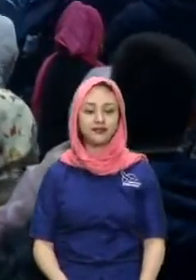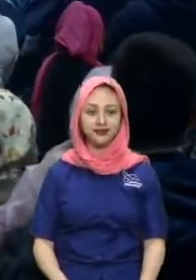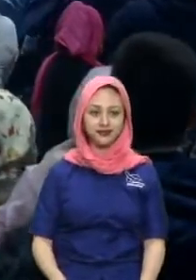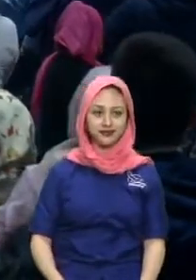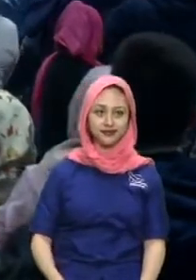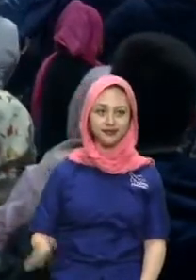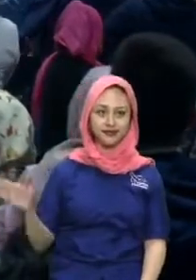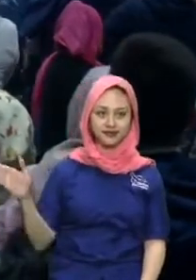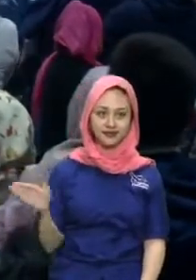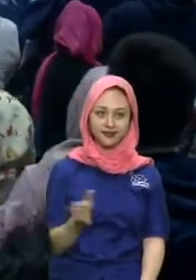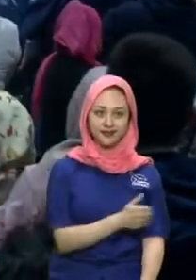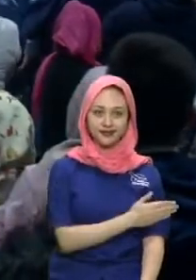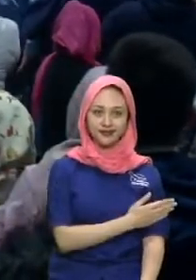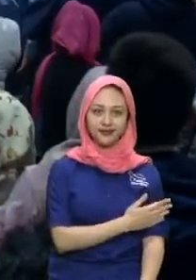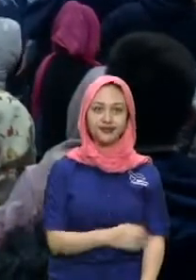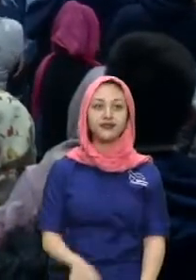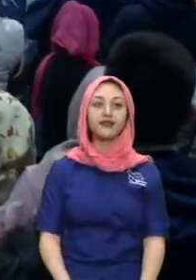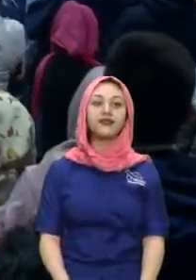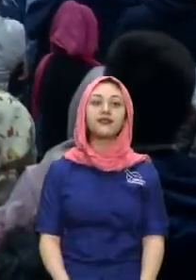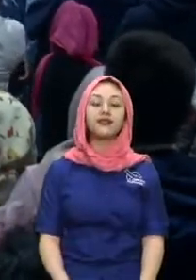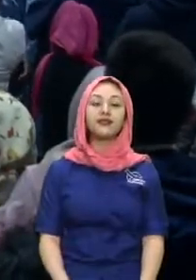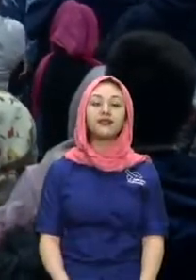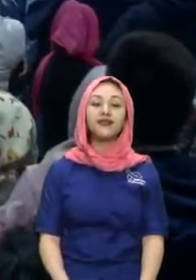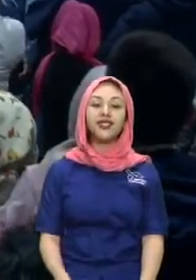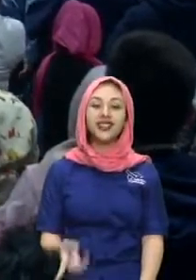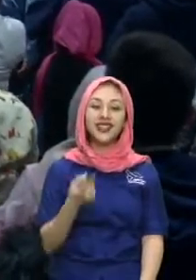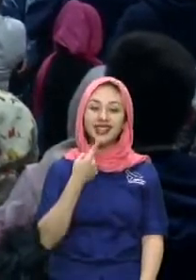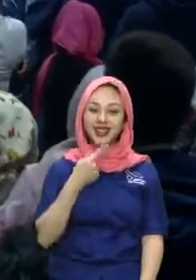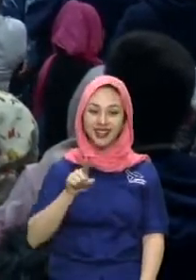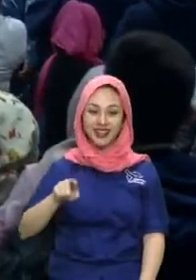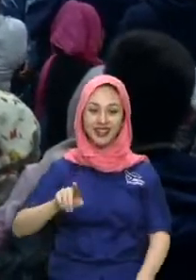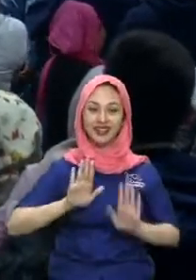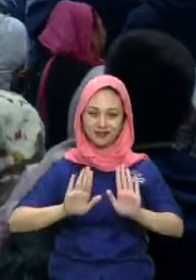Dice que no se muevan. Si quiere pastel, dice que no se muevan.